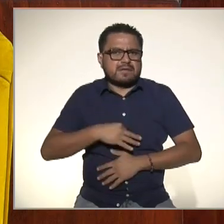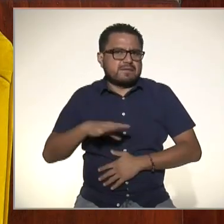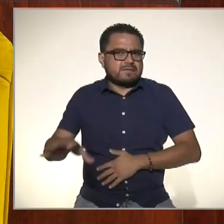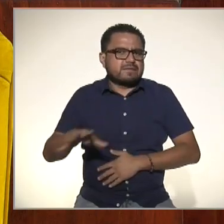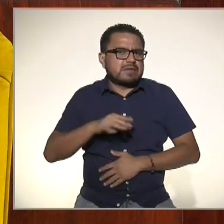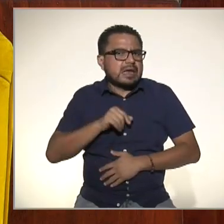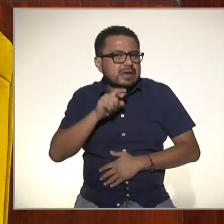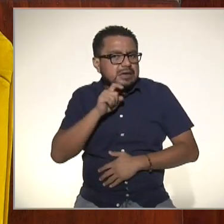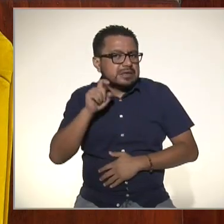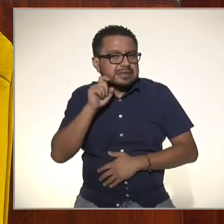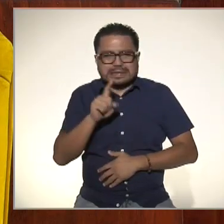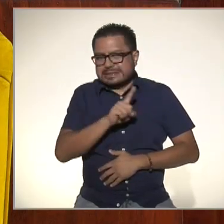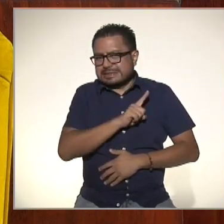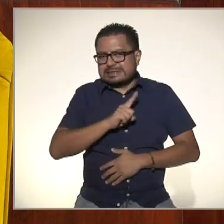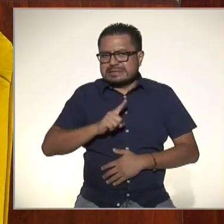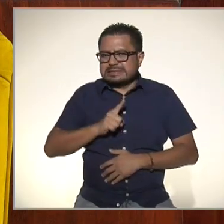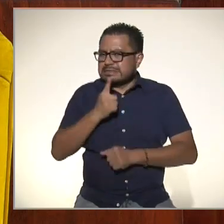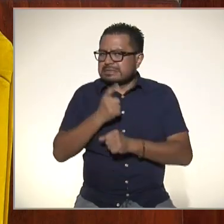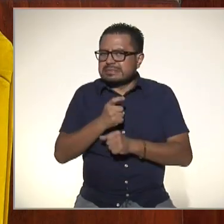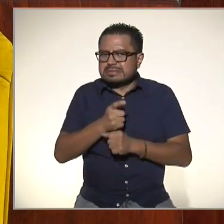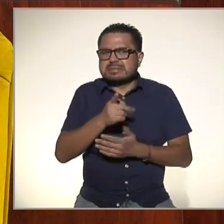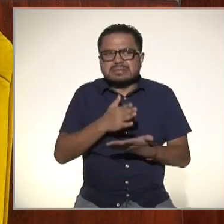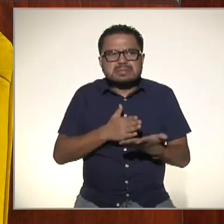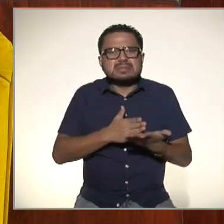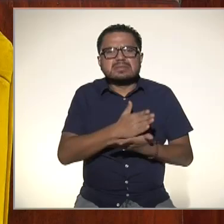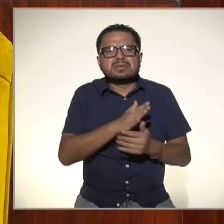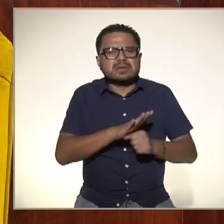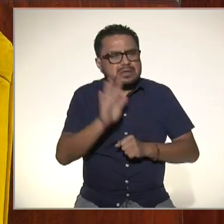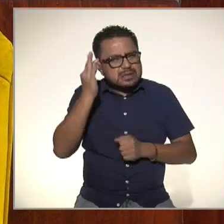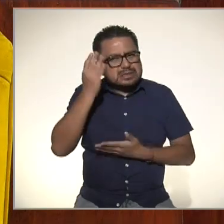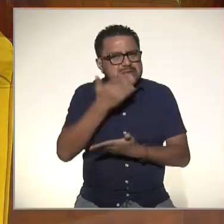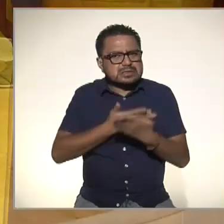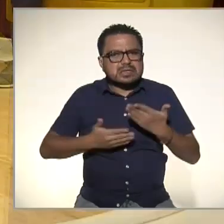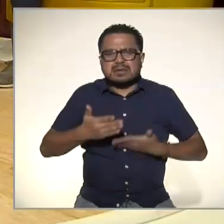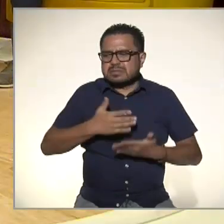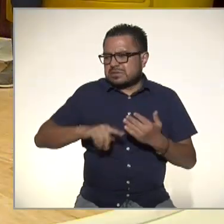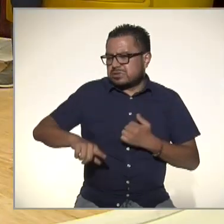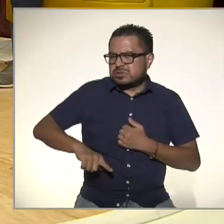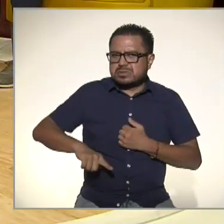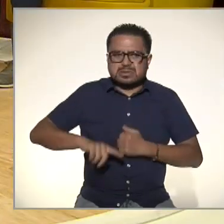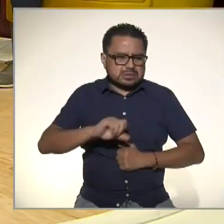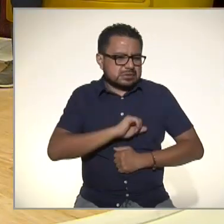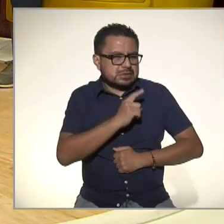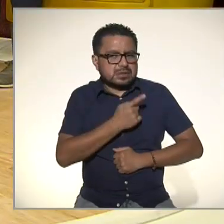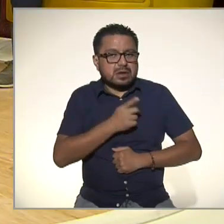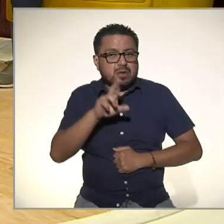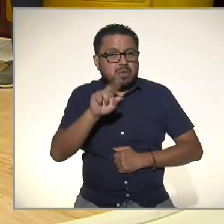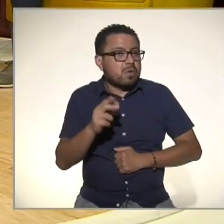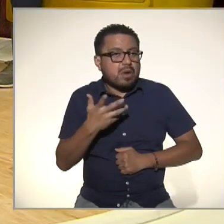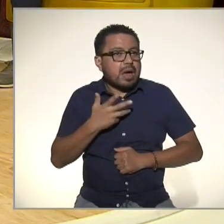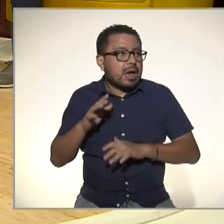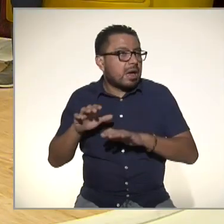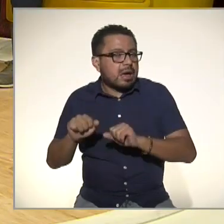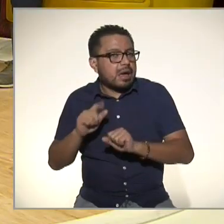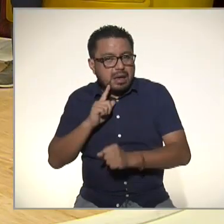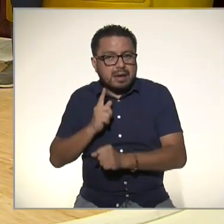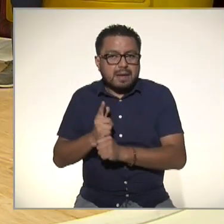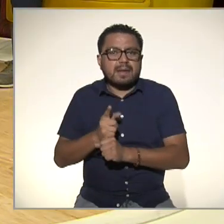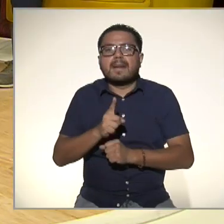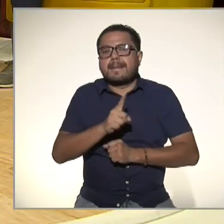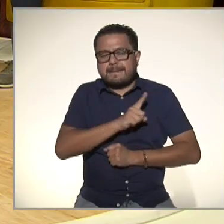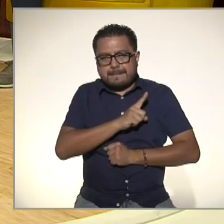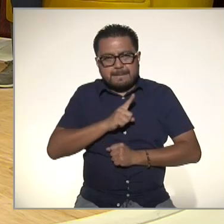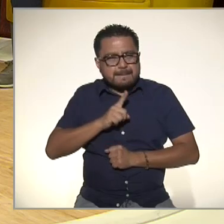sexual. Deberían ser en primera instancia pues en los servicios públicos de salud, ¿no? Pero si no los hay